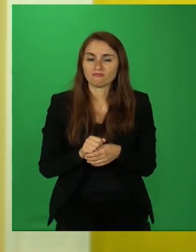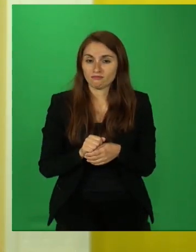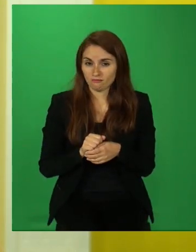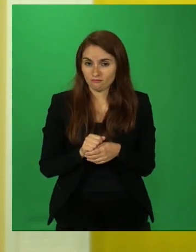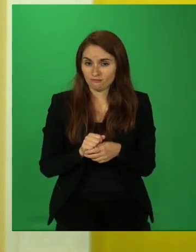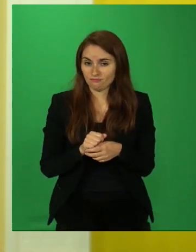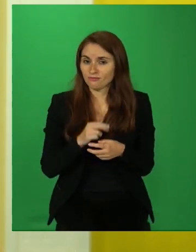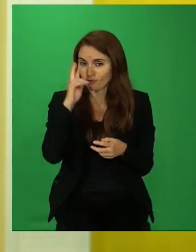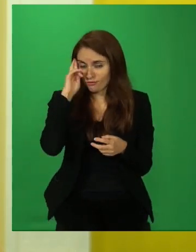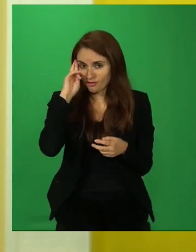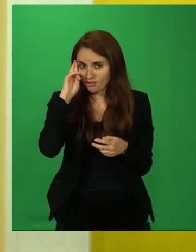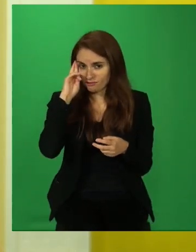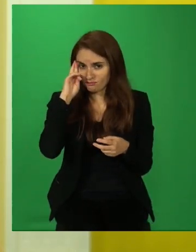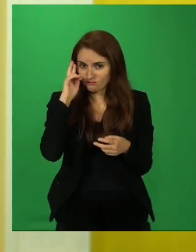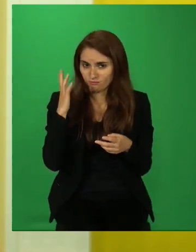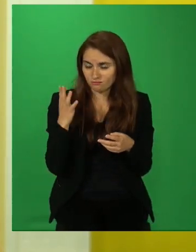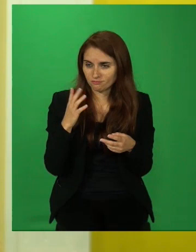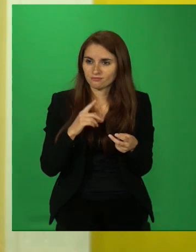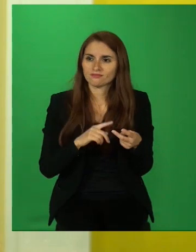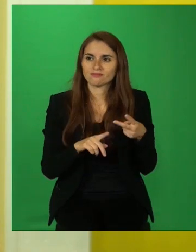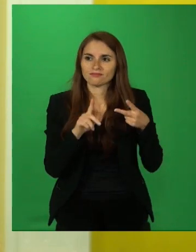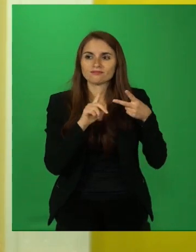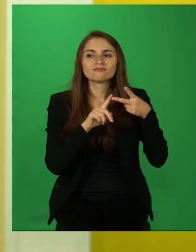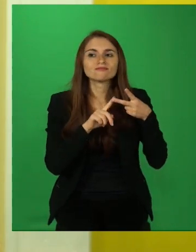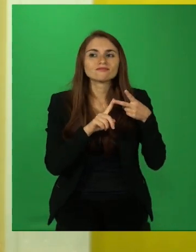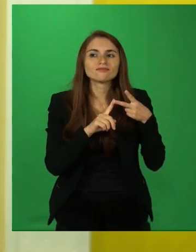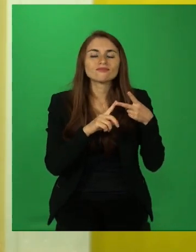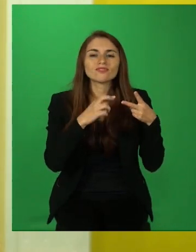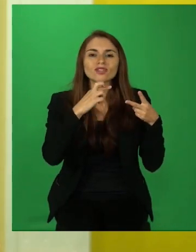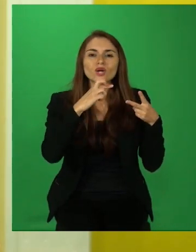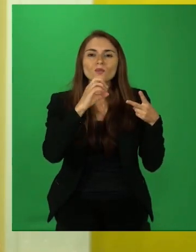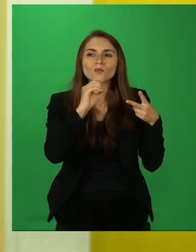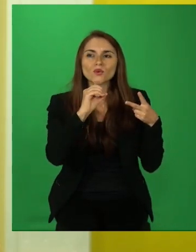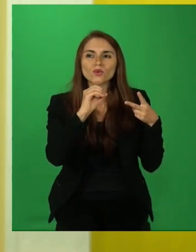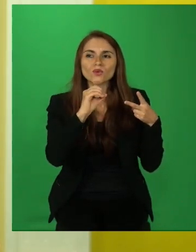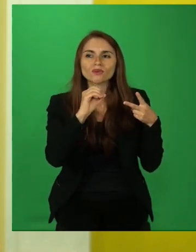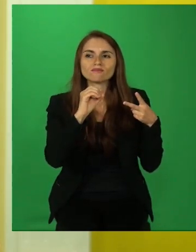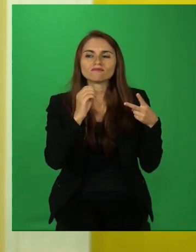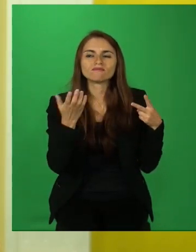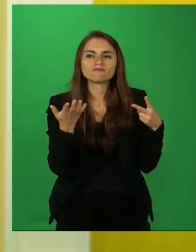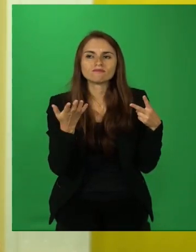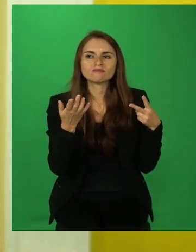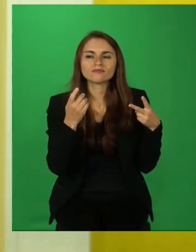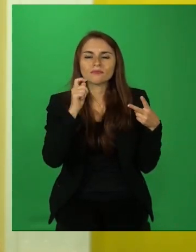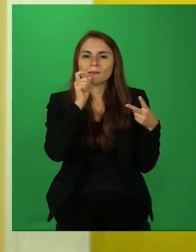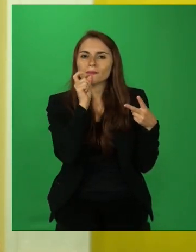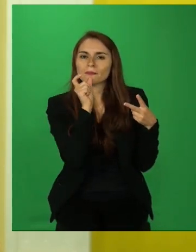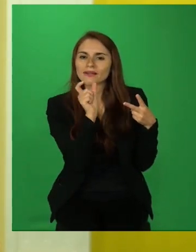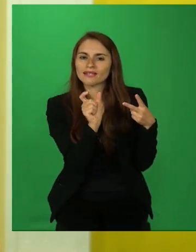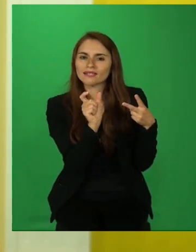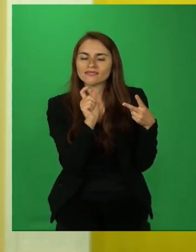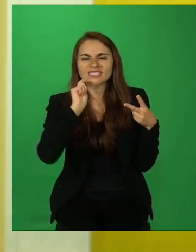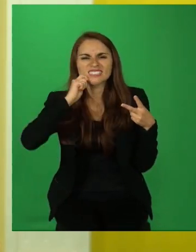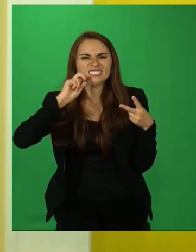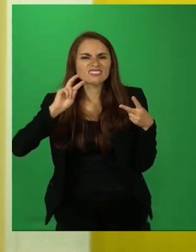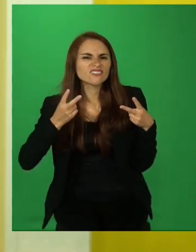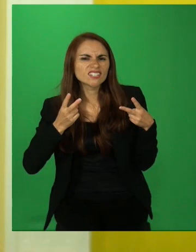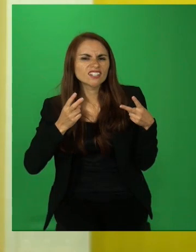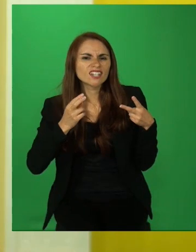veamos si lo que estás pensando es correcto en la palabra significa